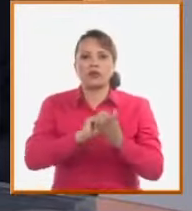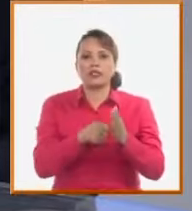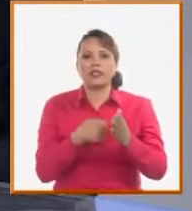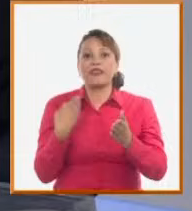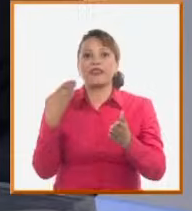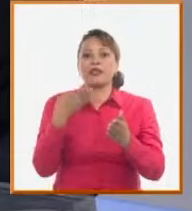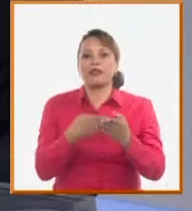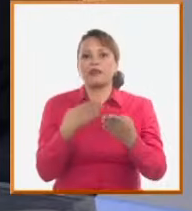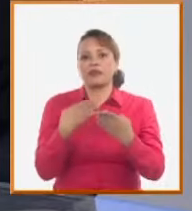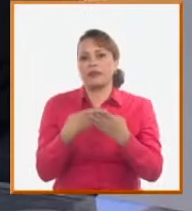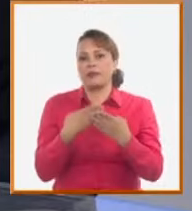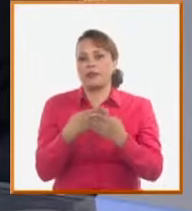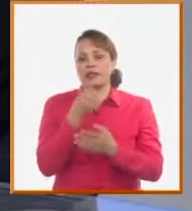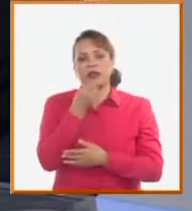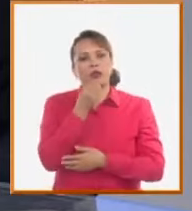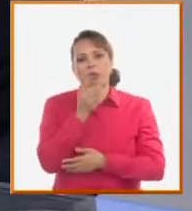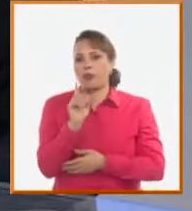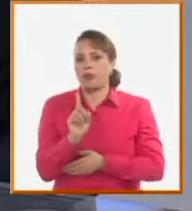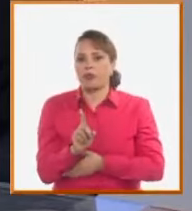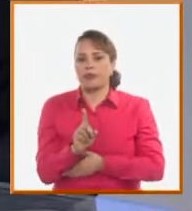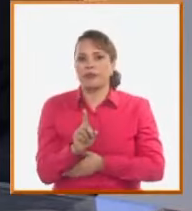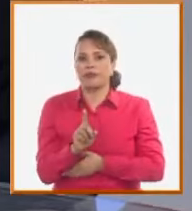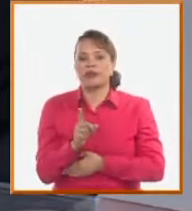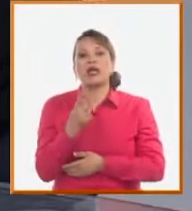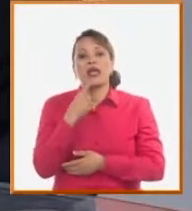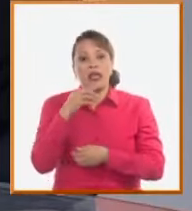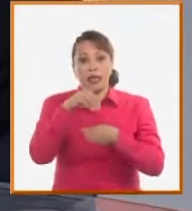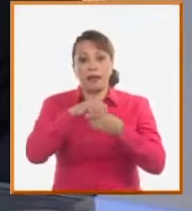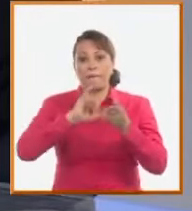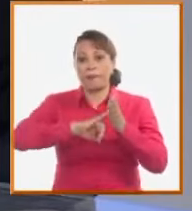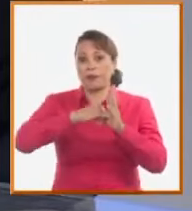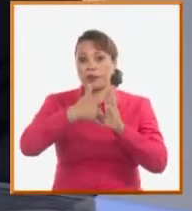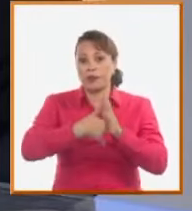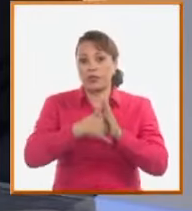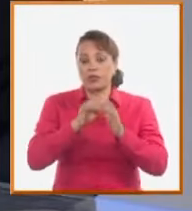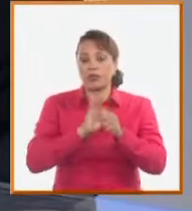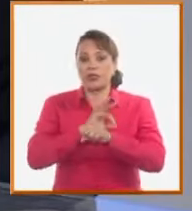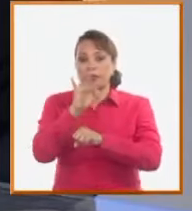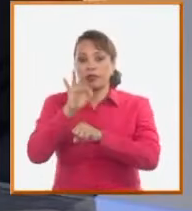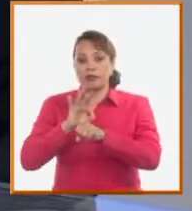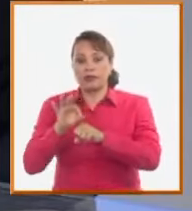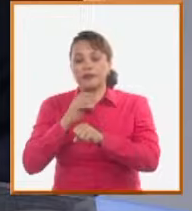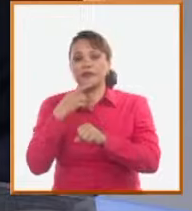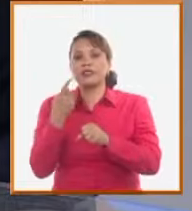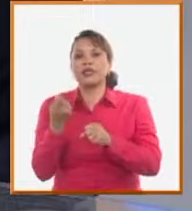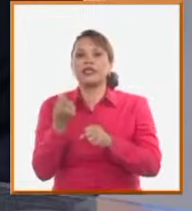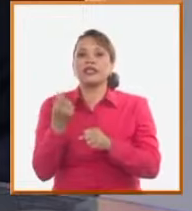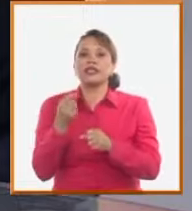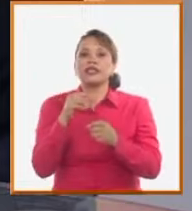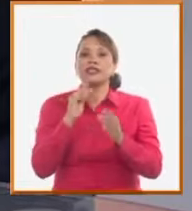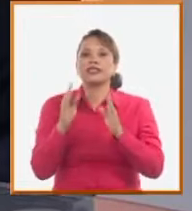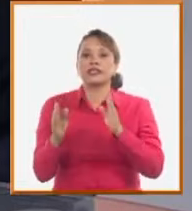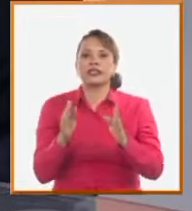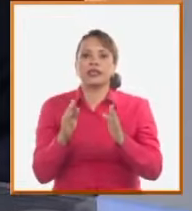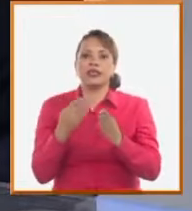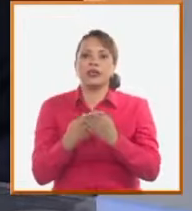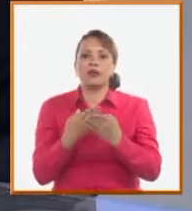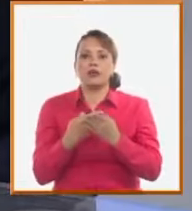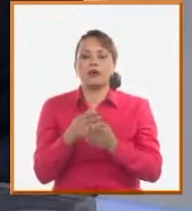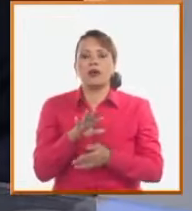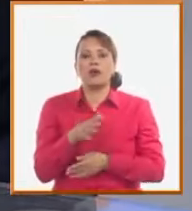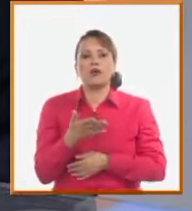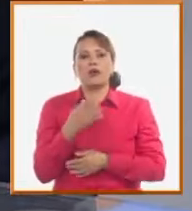seguro. Existen en proyectos de diseño de seguros dotales, el que